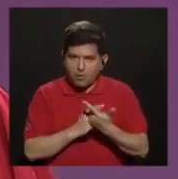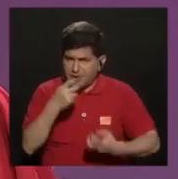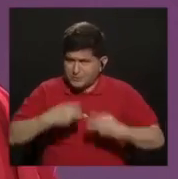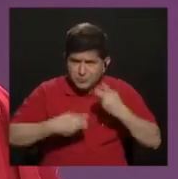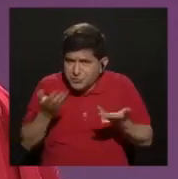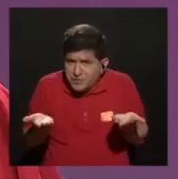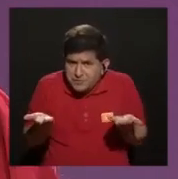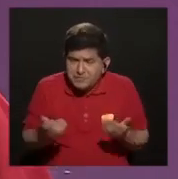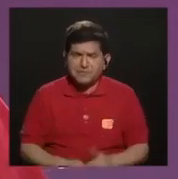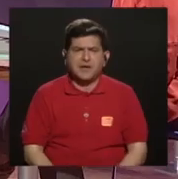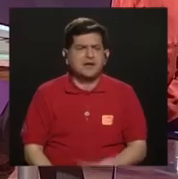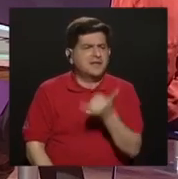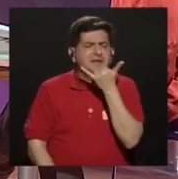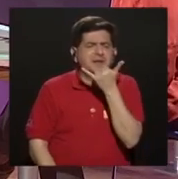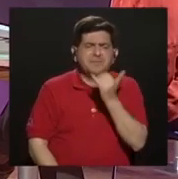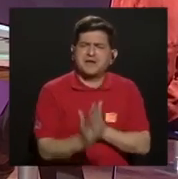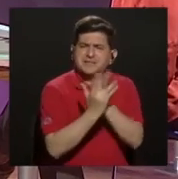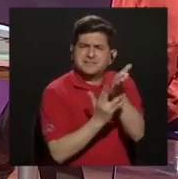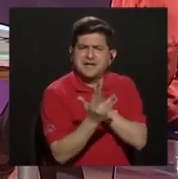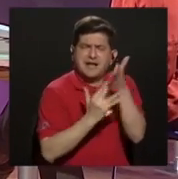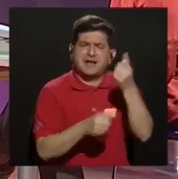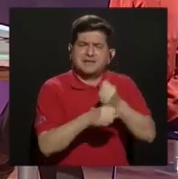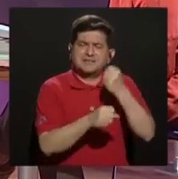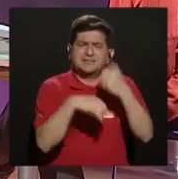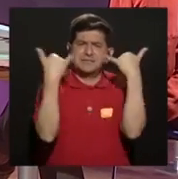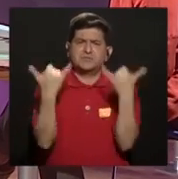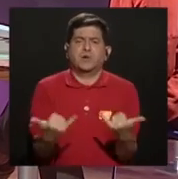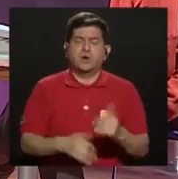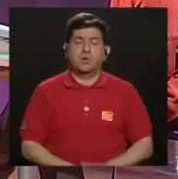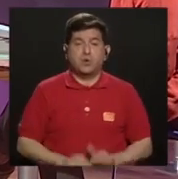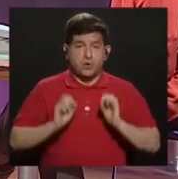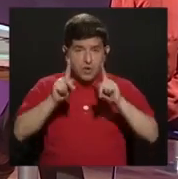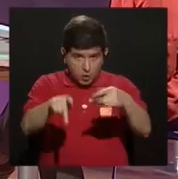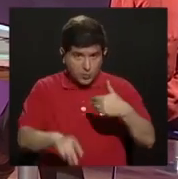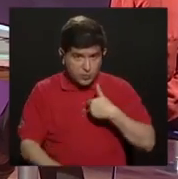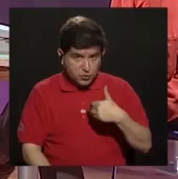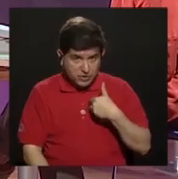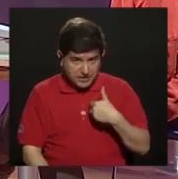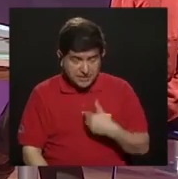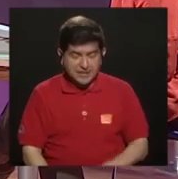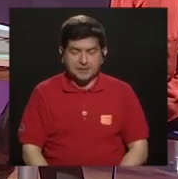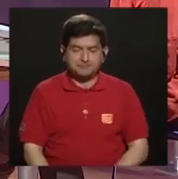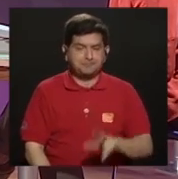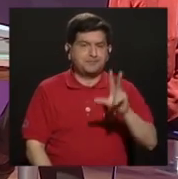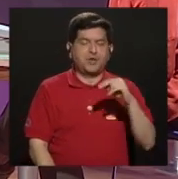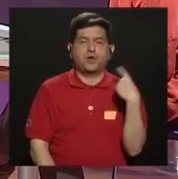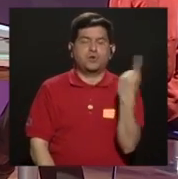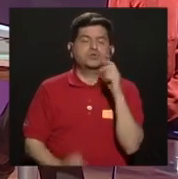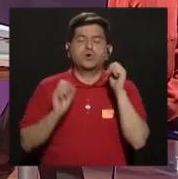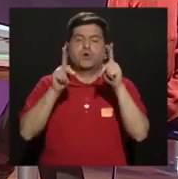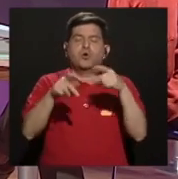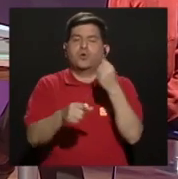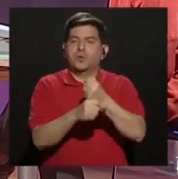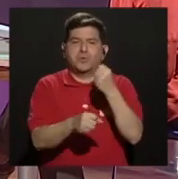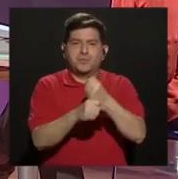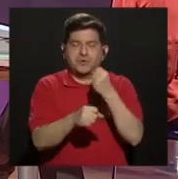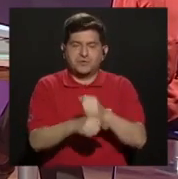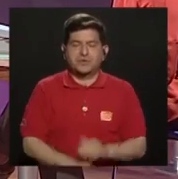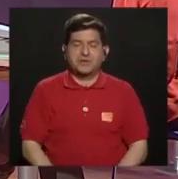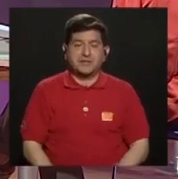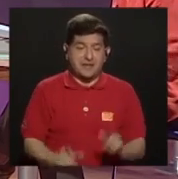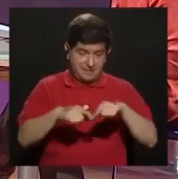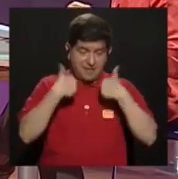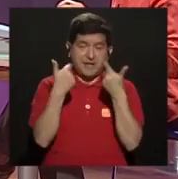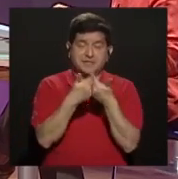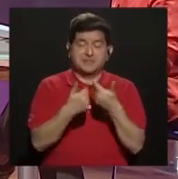está pasando con el trabajo, con el acceso al trabajo en estos momentos? ¿Tienen oportunidad de obtener la única trabajo? Bolsa de empleo en este momento es Transvida,